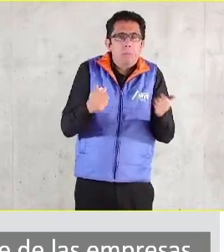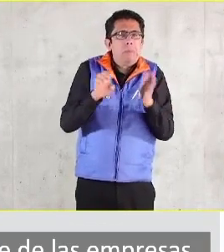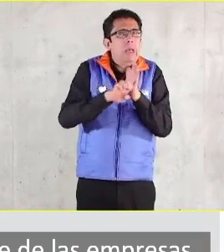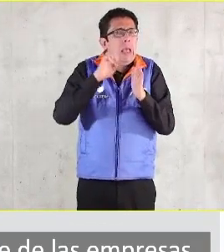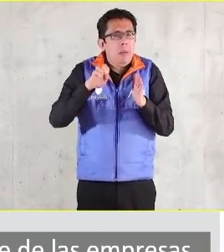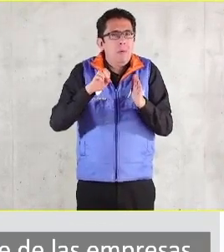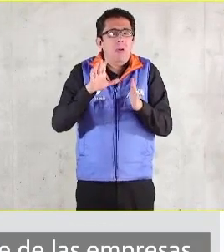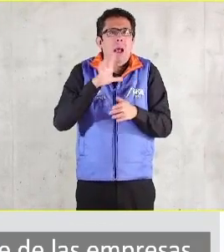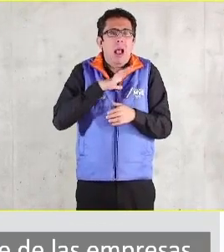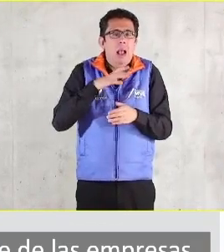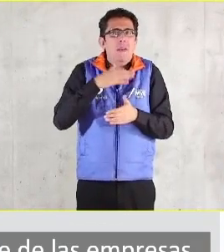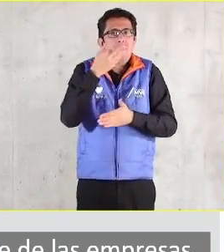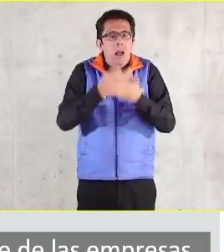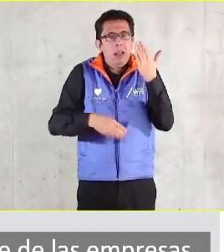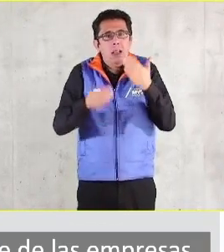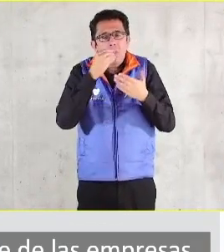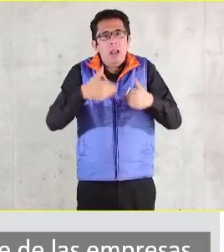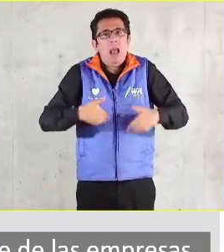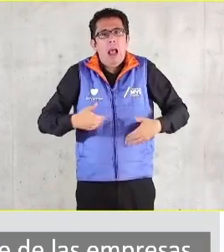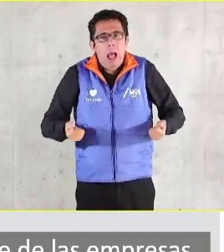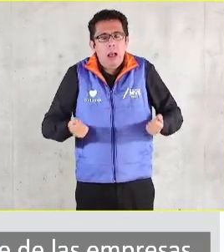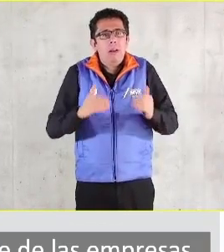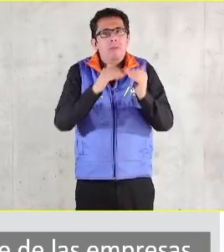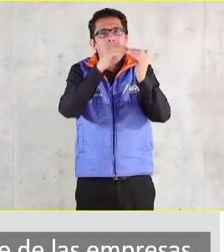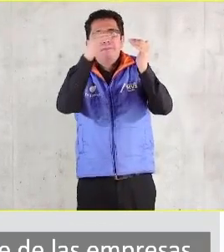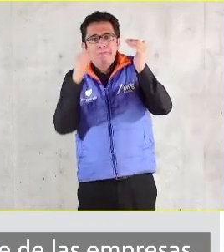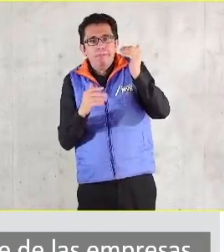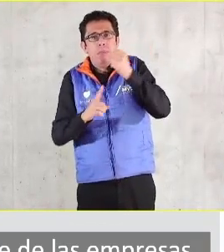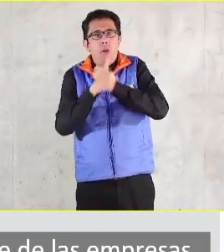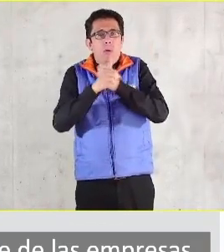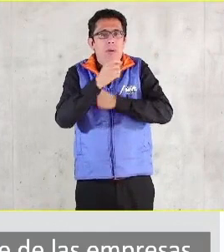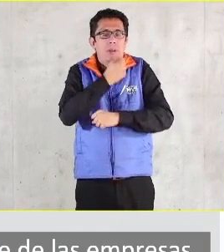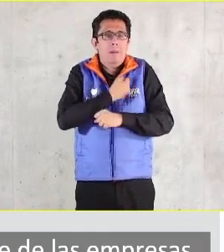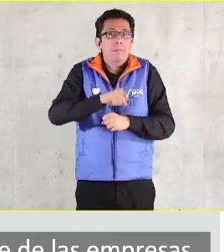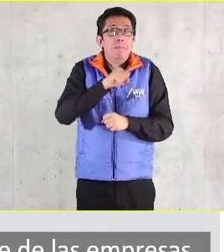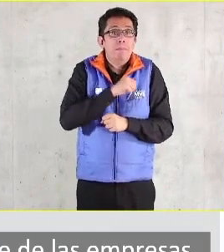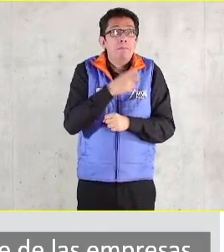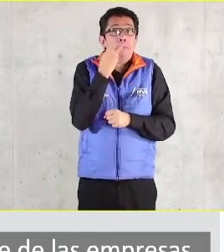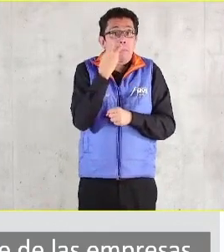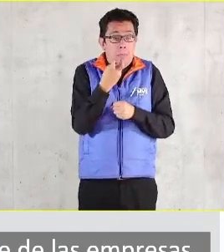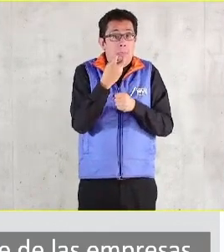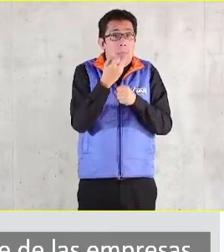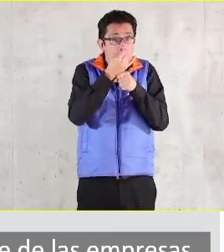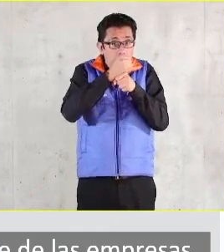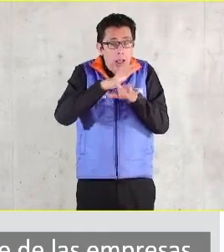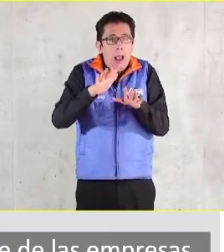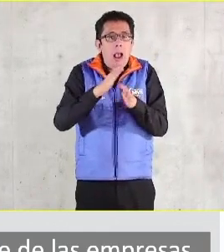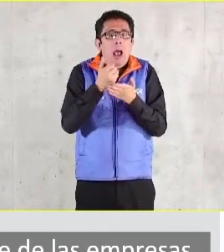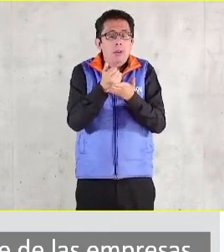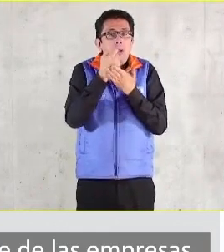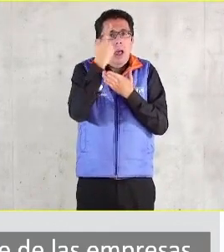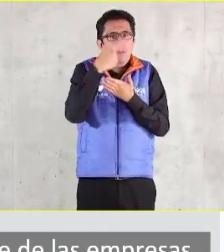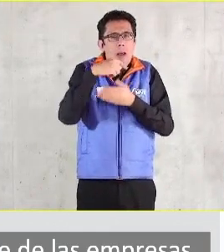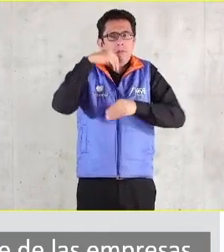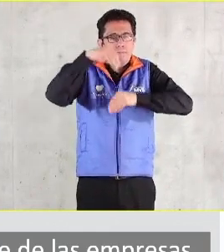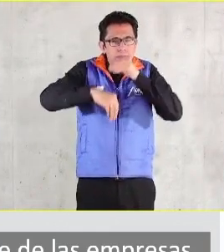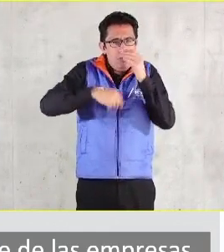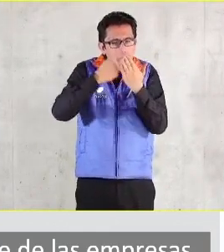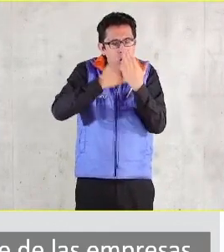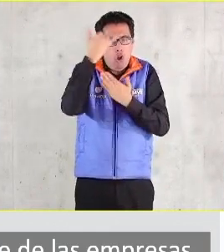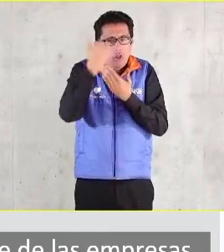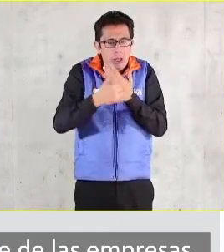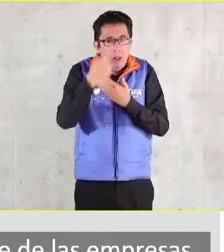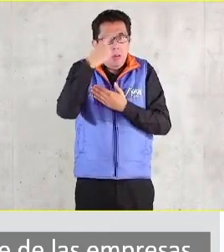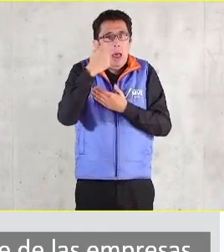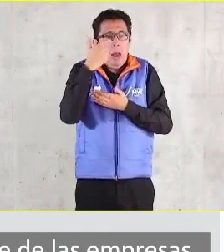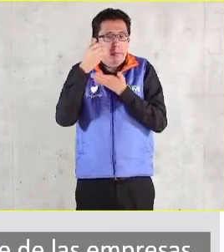como es la desigualdad, como son los problemas de salud. Esta información nos va a permitir crear portafolios de proyectos de inversión